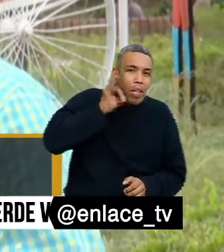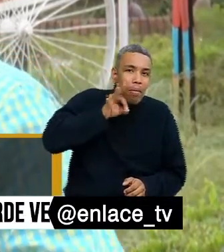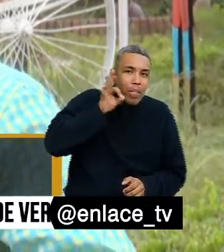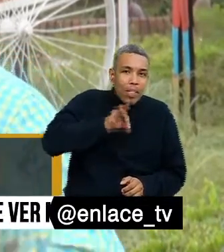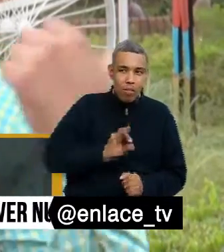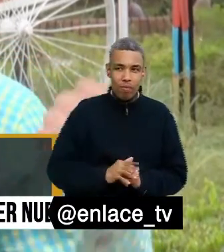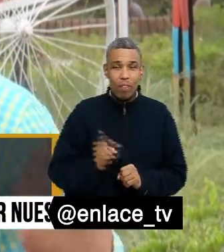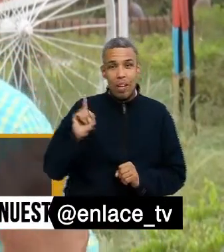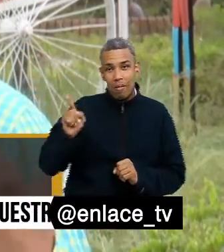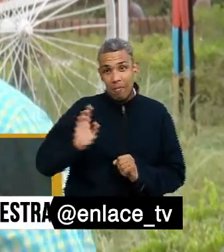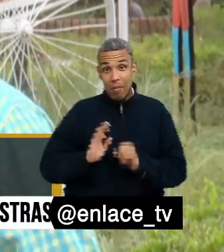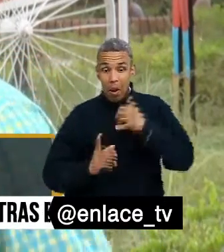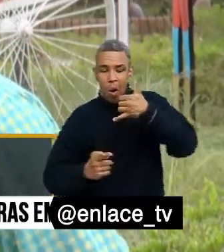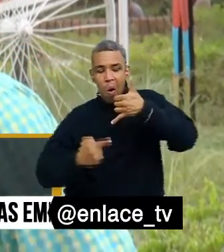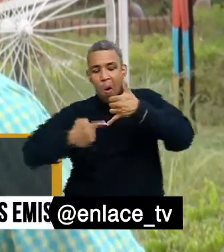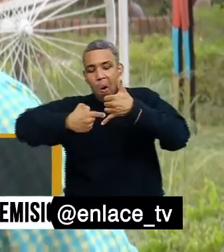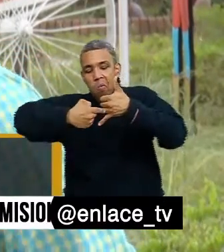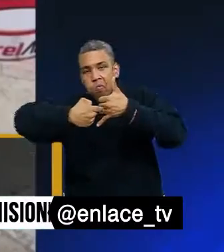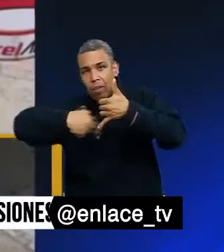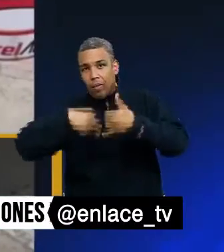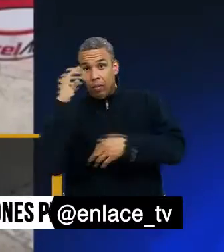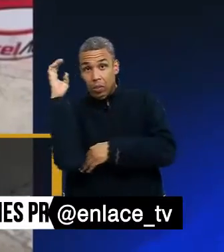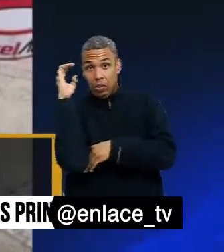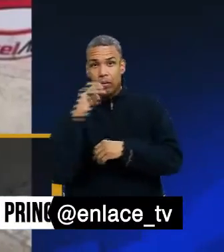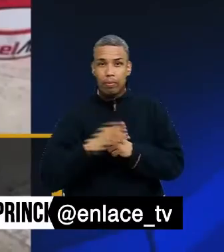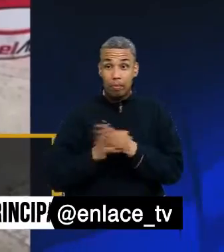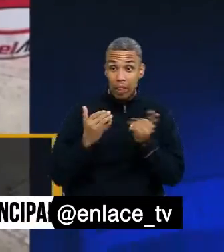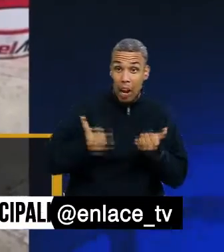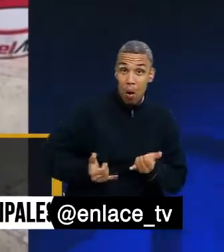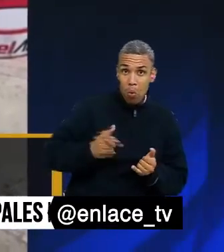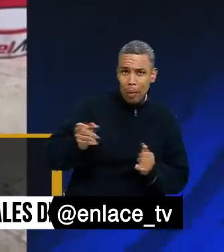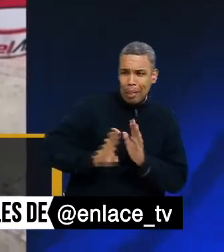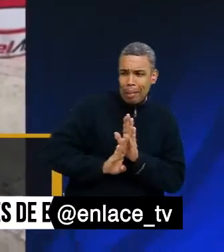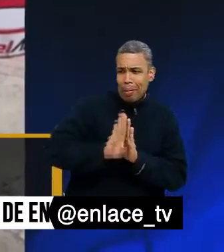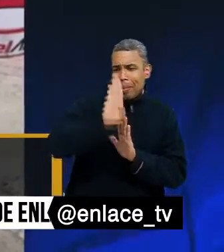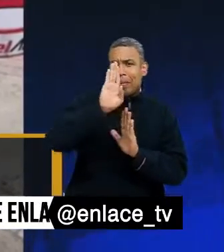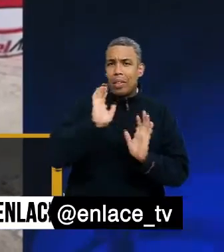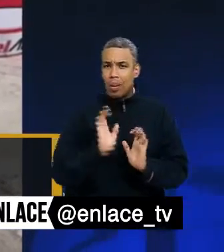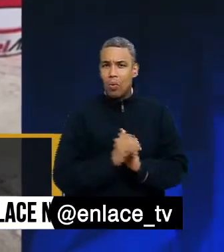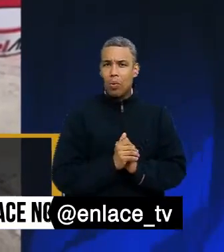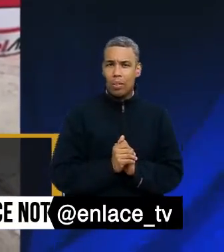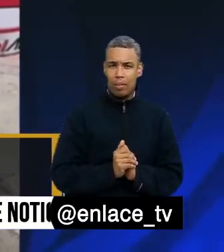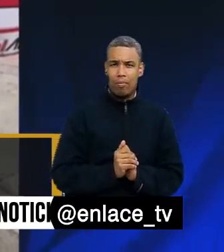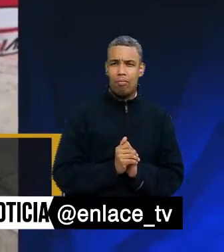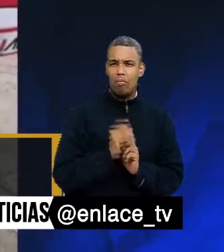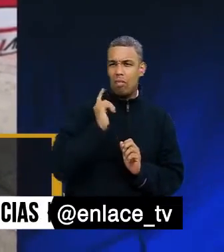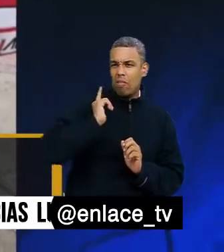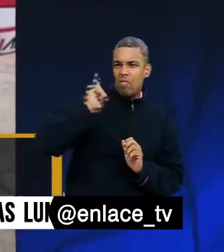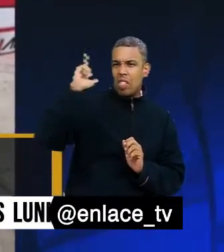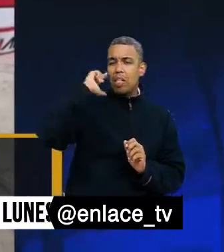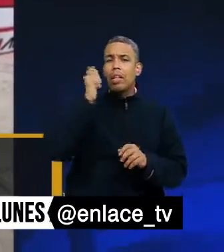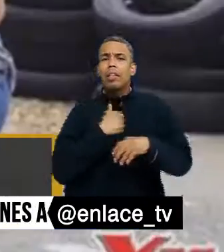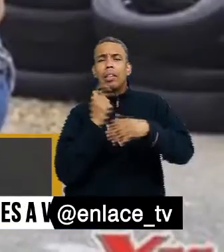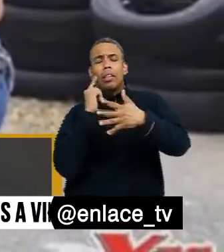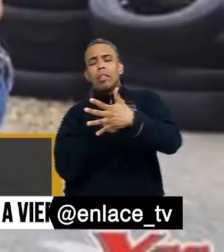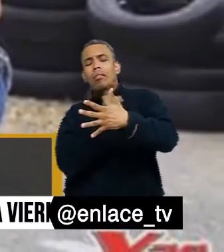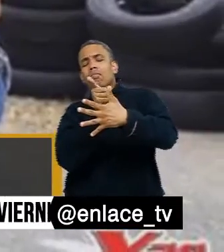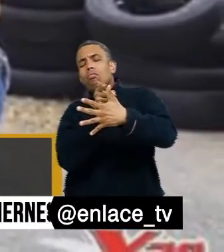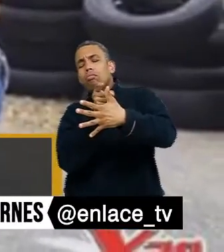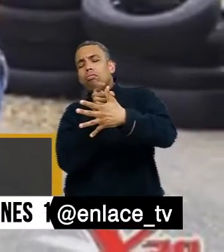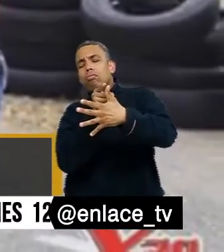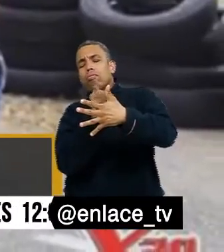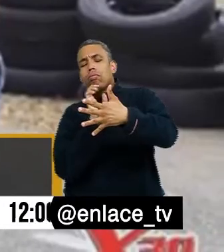victoria y el buen resultado de la primera válida, ya está como líder del campeonato con solo 3 puntos de ventaja, que es muy poquito, entonces tenemos que llegar a trabajar duro